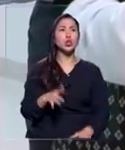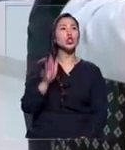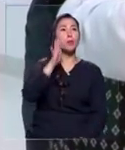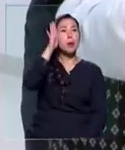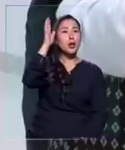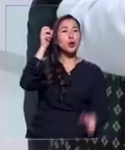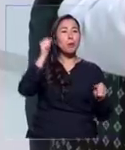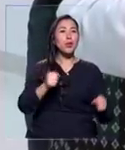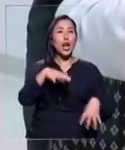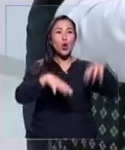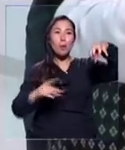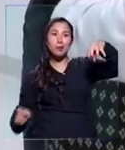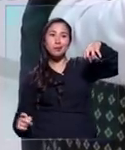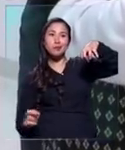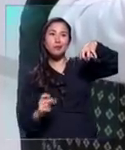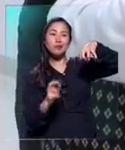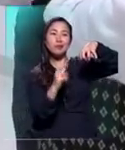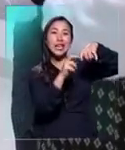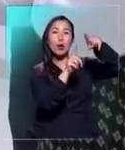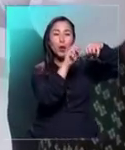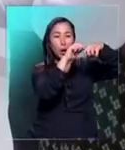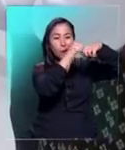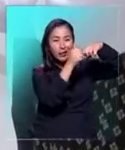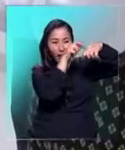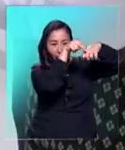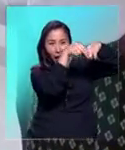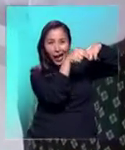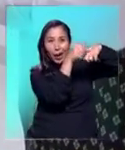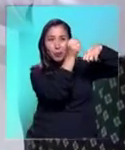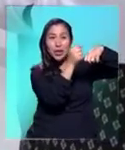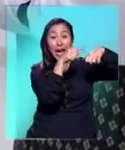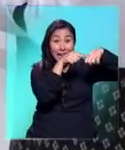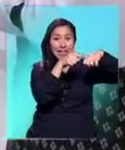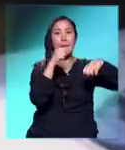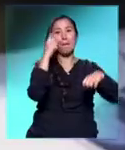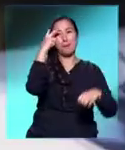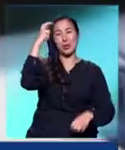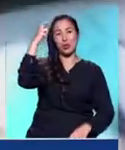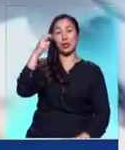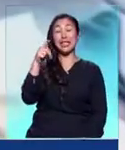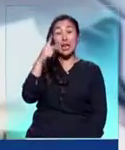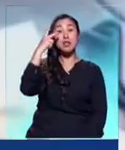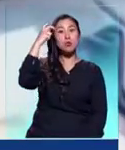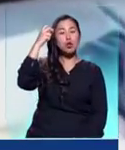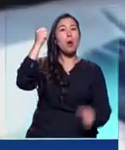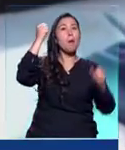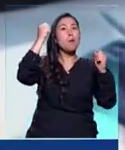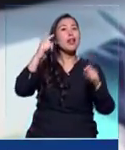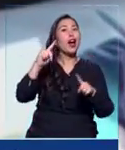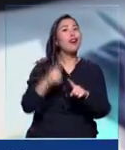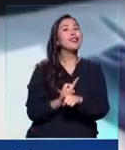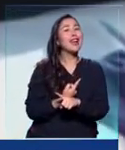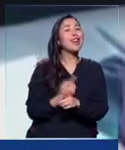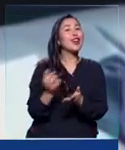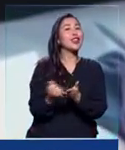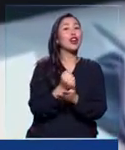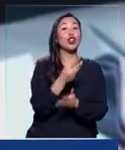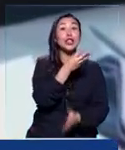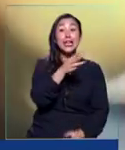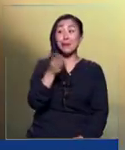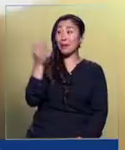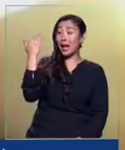en la cumbre, estar en una de quebrada. Eso es yo. Y ese sueño lo podría volver a cumplir. Hace 3